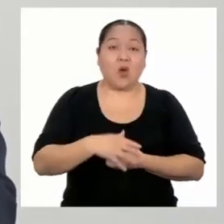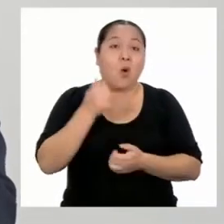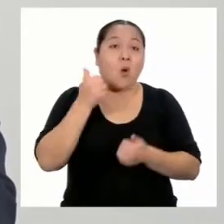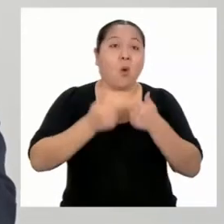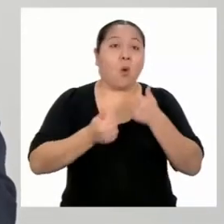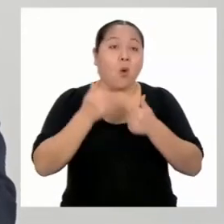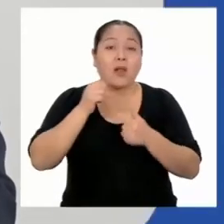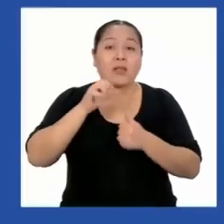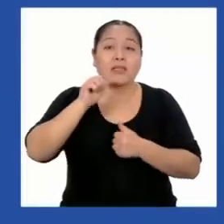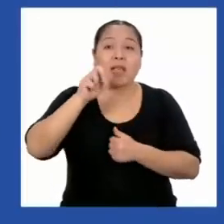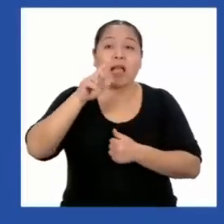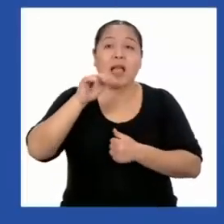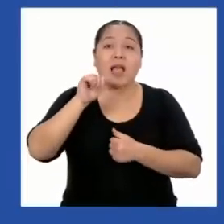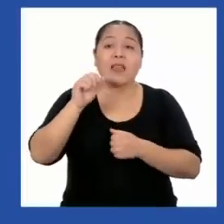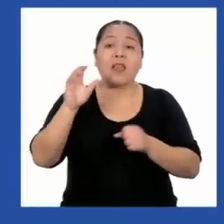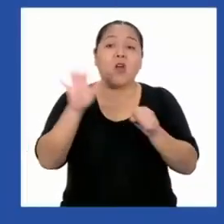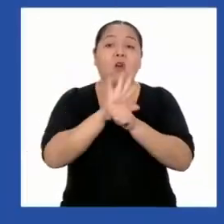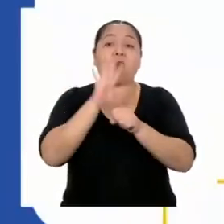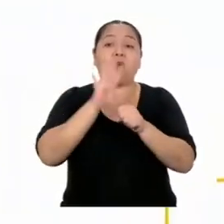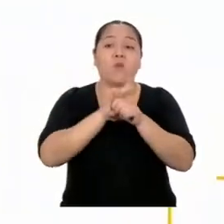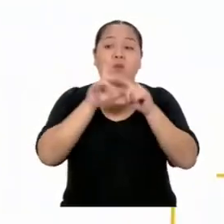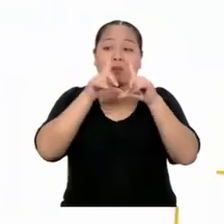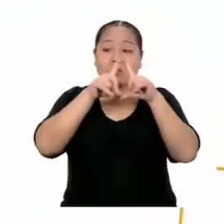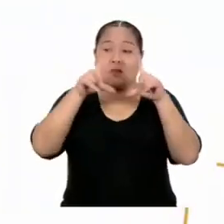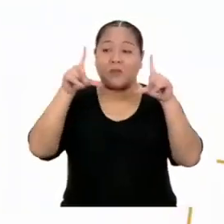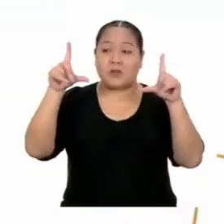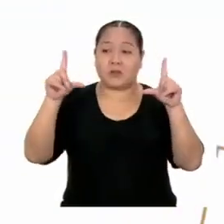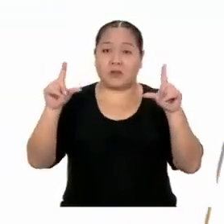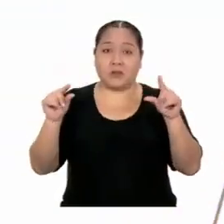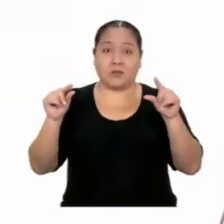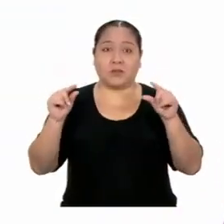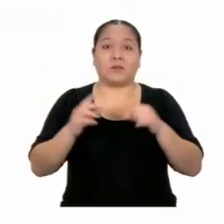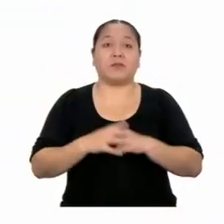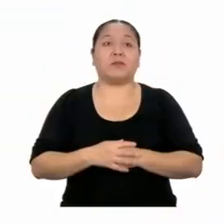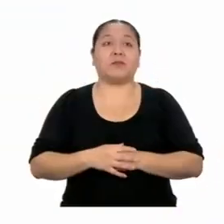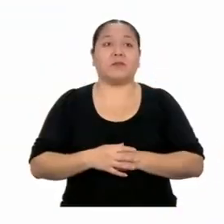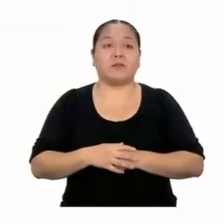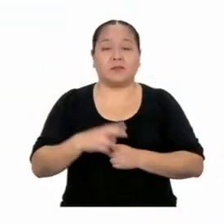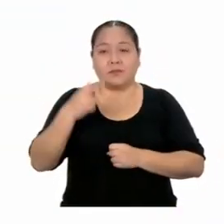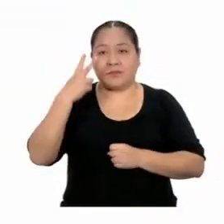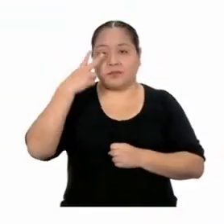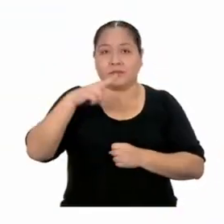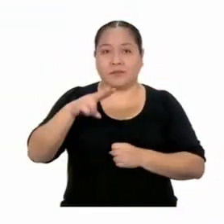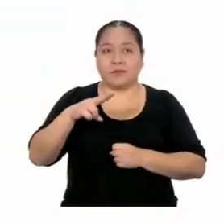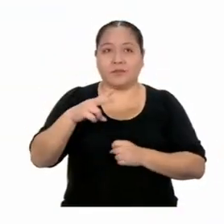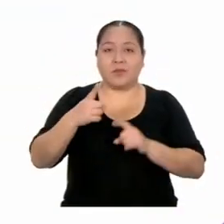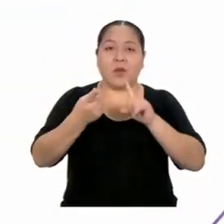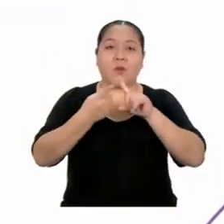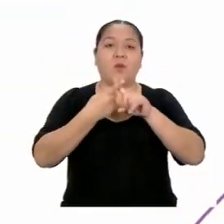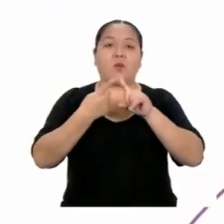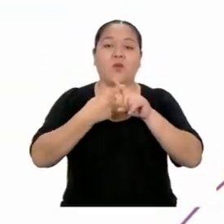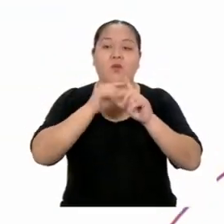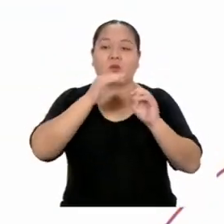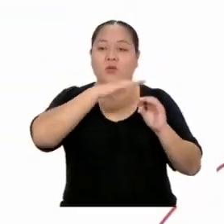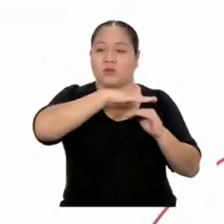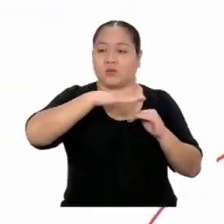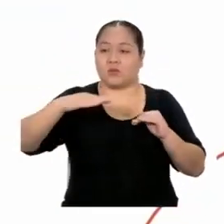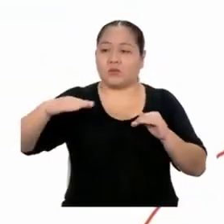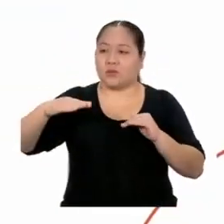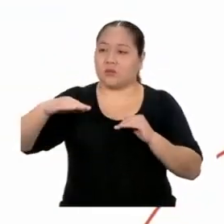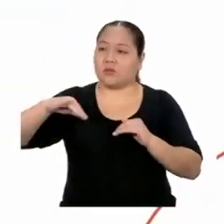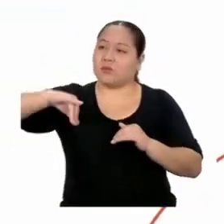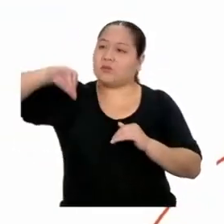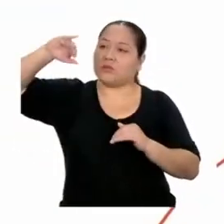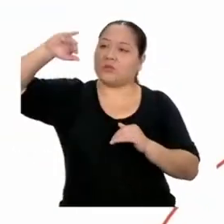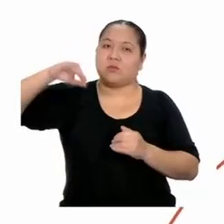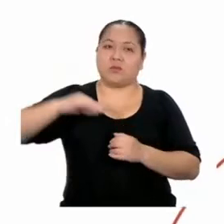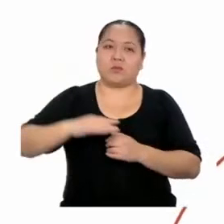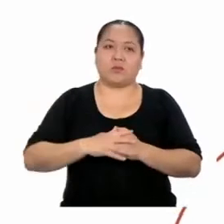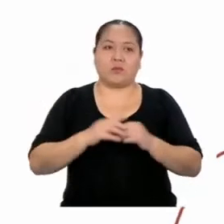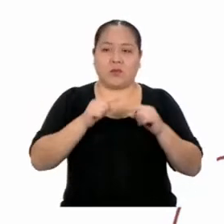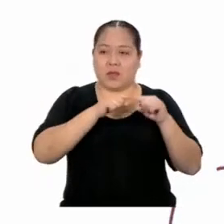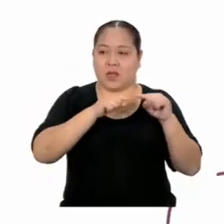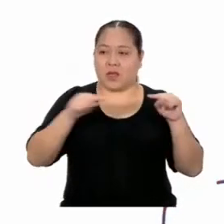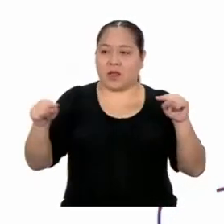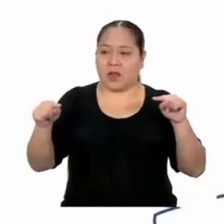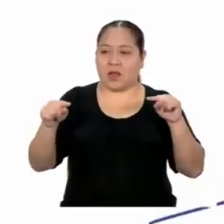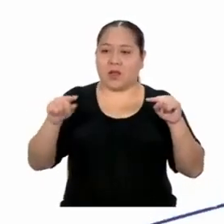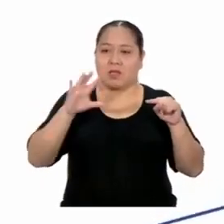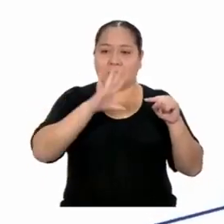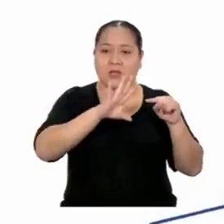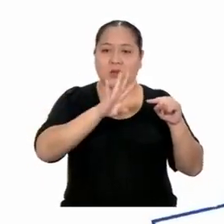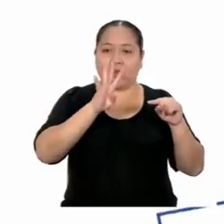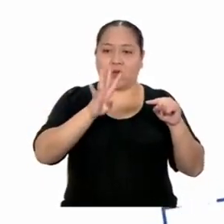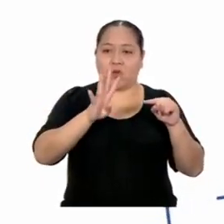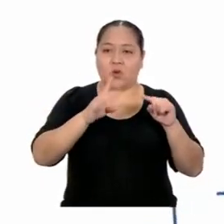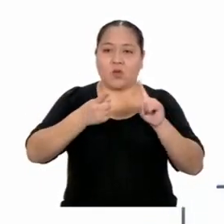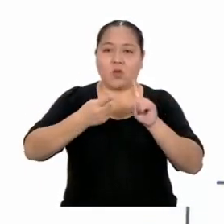es el área total del terreno? Para calcularlo, debo hallar el producto de sus dos lados. Como en este caso, el largo es de 54